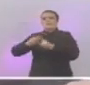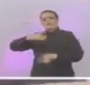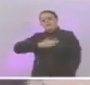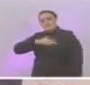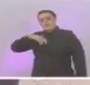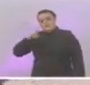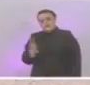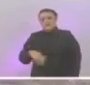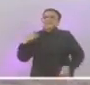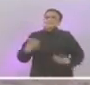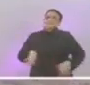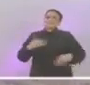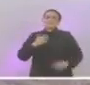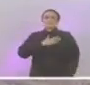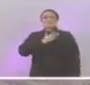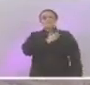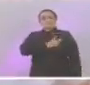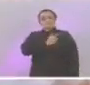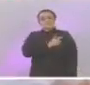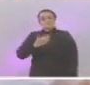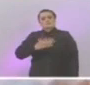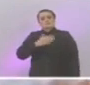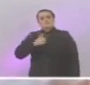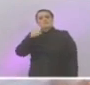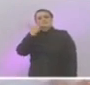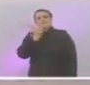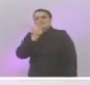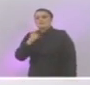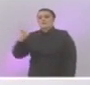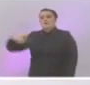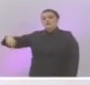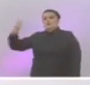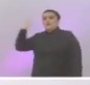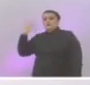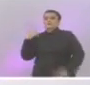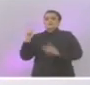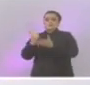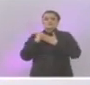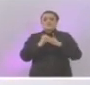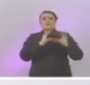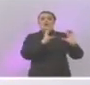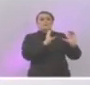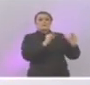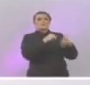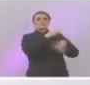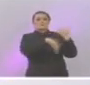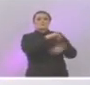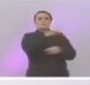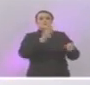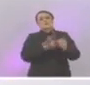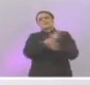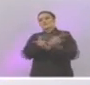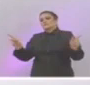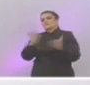verdad, me da muchísimo gusto expresarles mi aprecio. Nos ayudaron a preservar nuestro patrimonio natural. Muchas gracias a